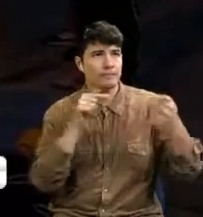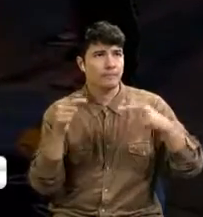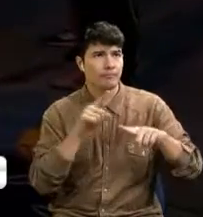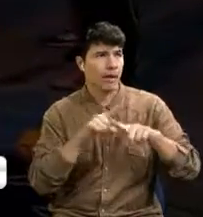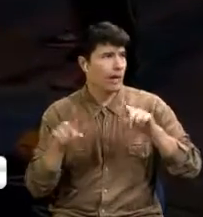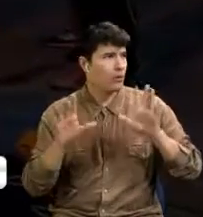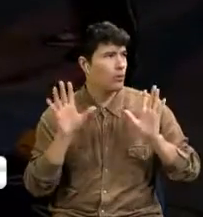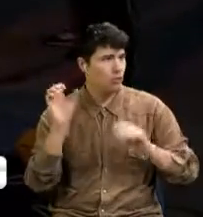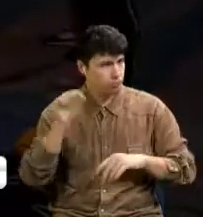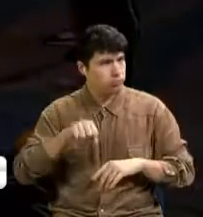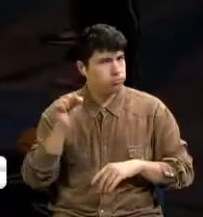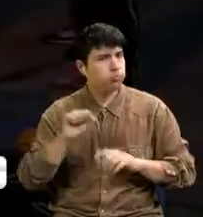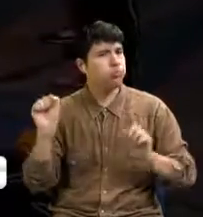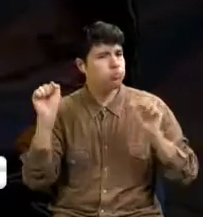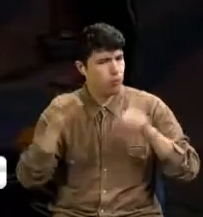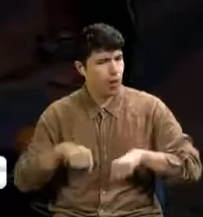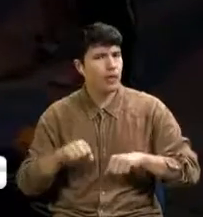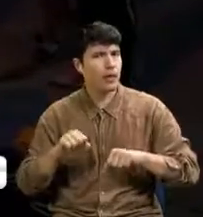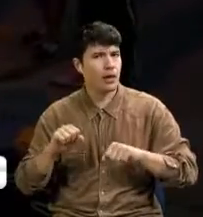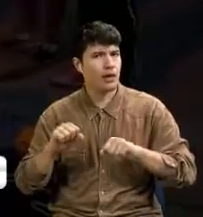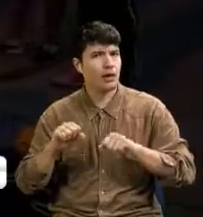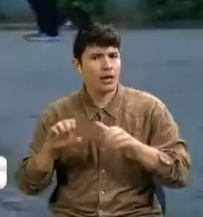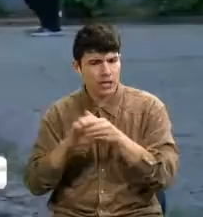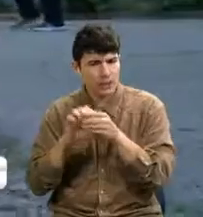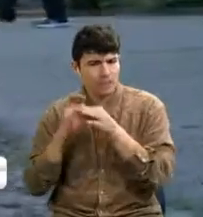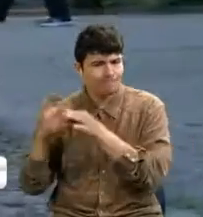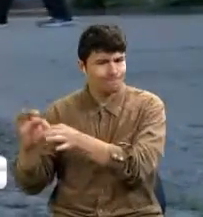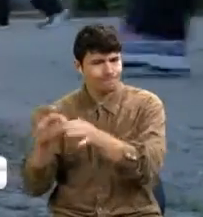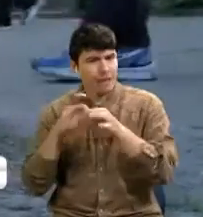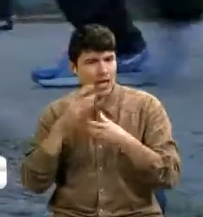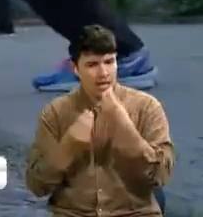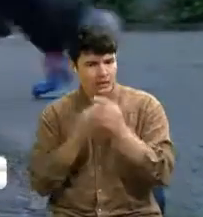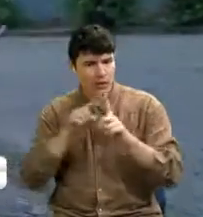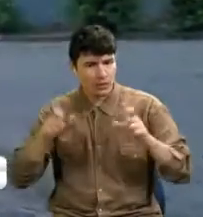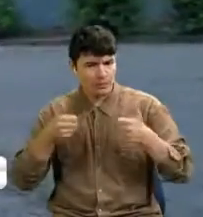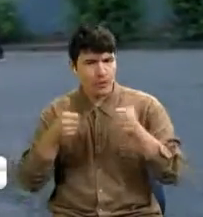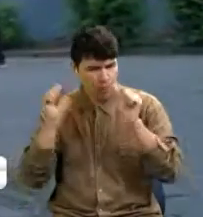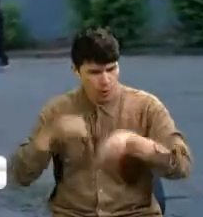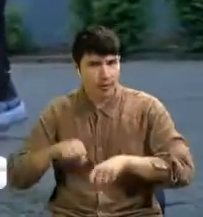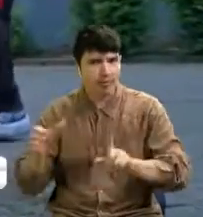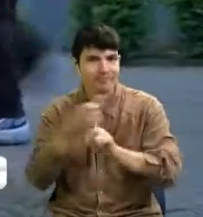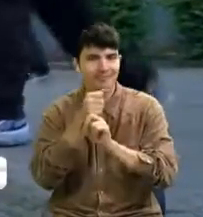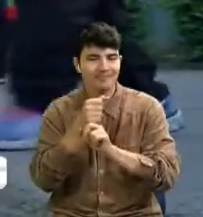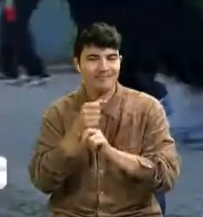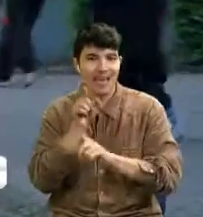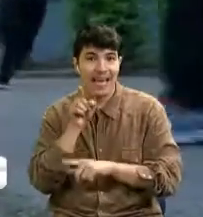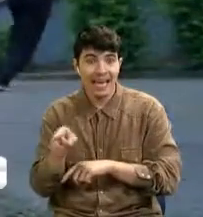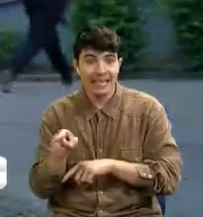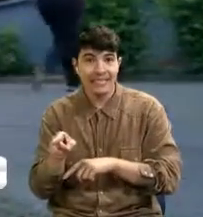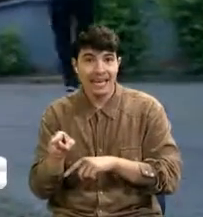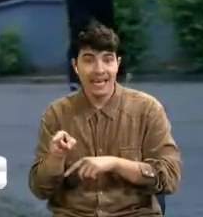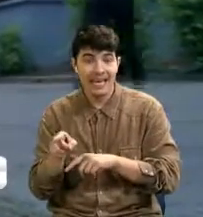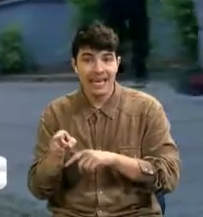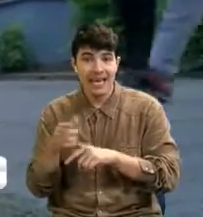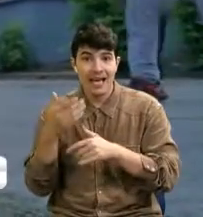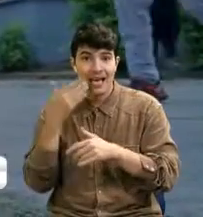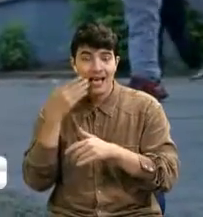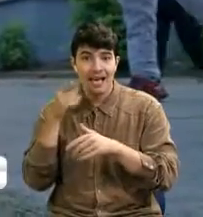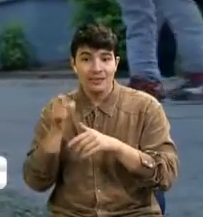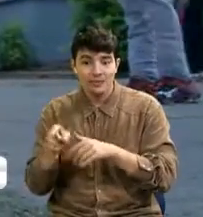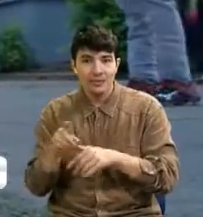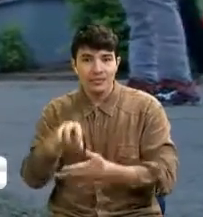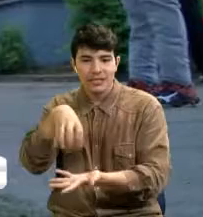sí, se puede lograr si nos conectamos y hacemos las cosas bien. Esta fase entregará cupo para los Juegos Escolares Suramericanos que